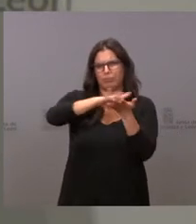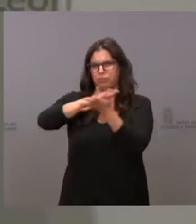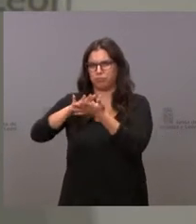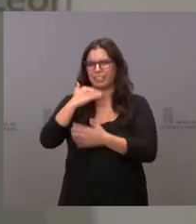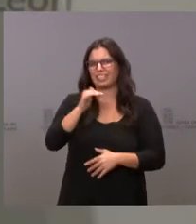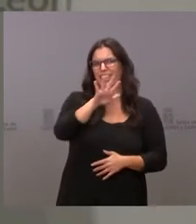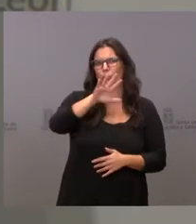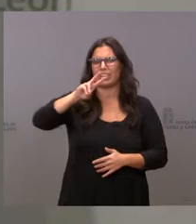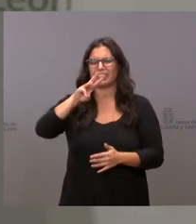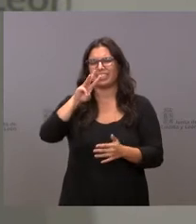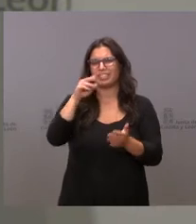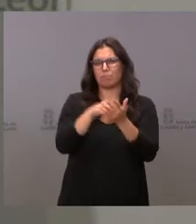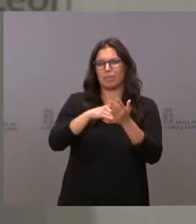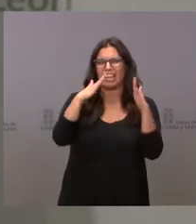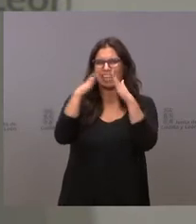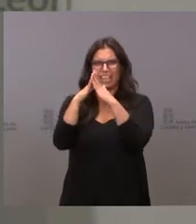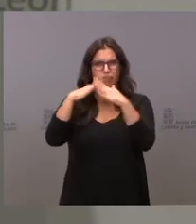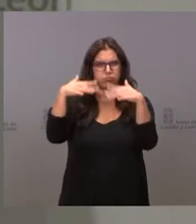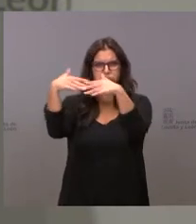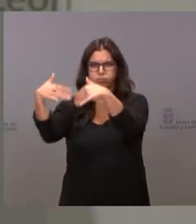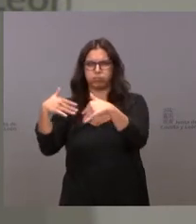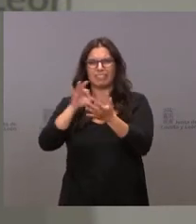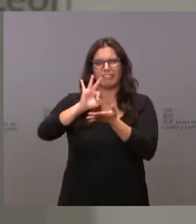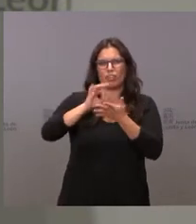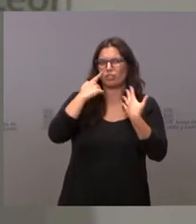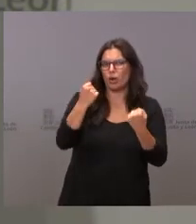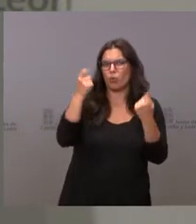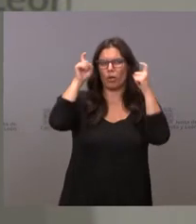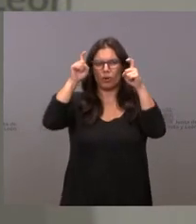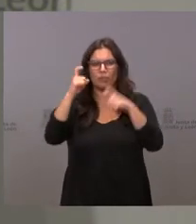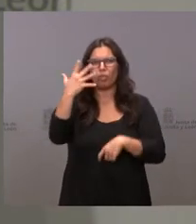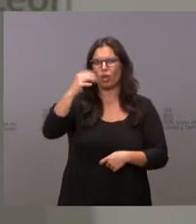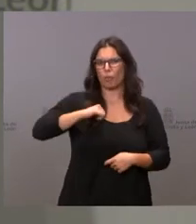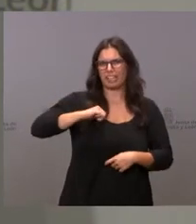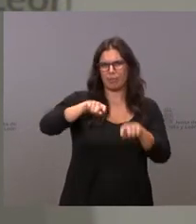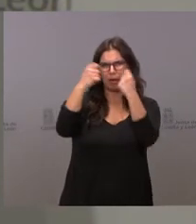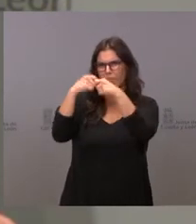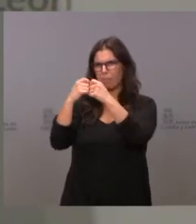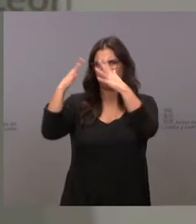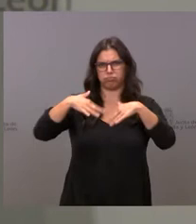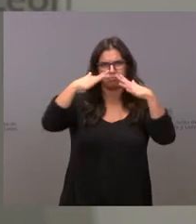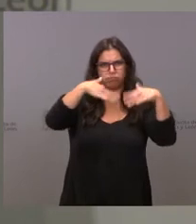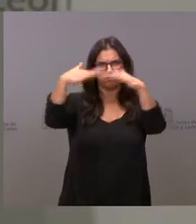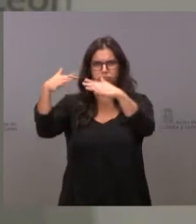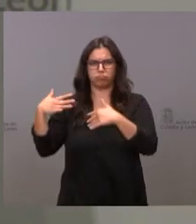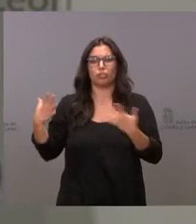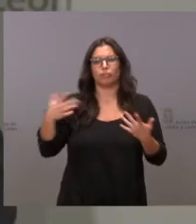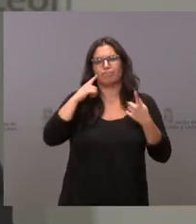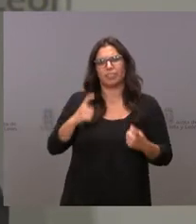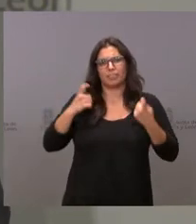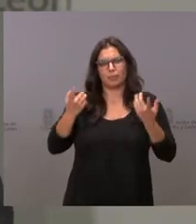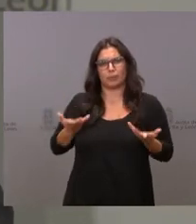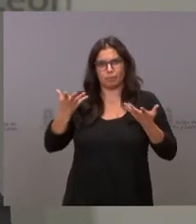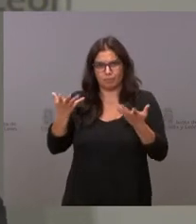53.000 casas completamente destruidas, servicios de salud, educativos, 5 hospitales dañados y con esto intentamos